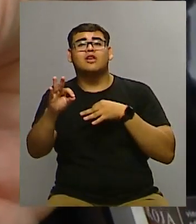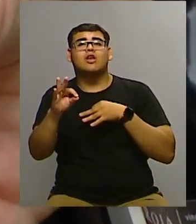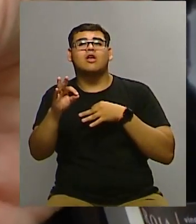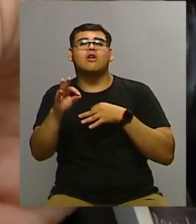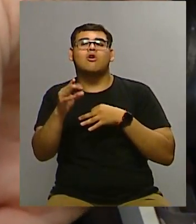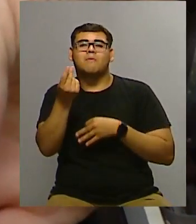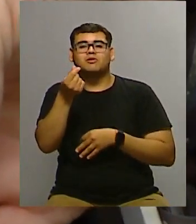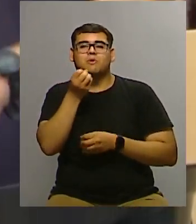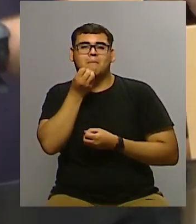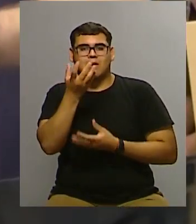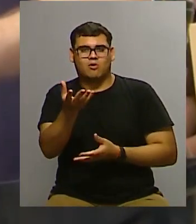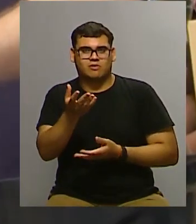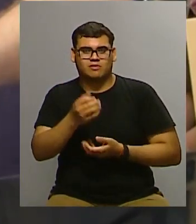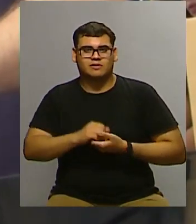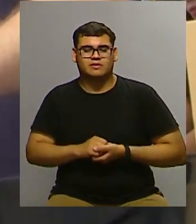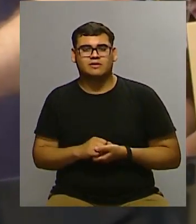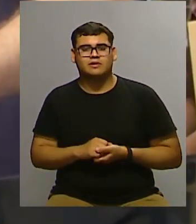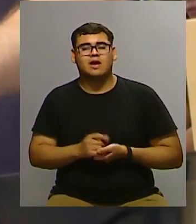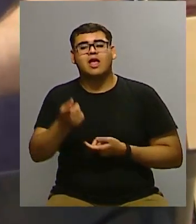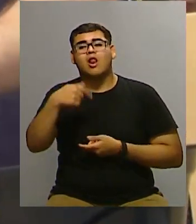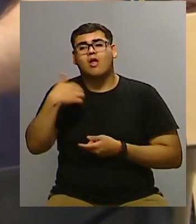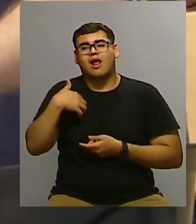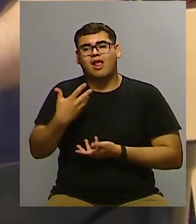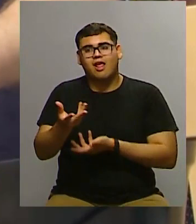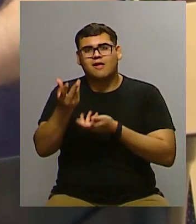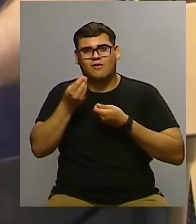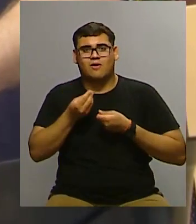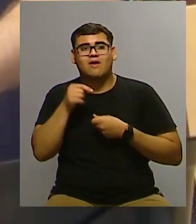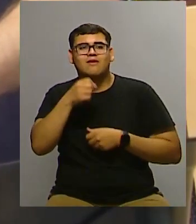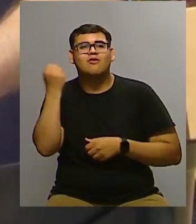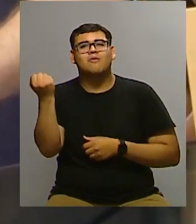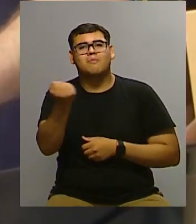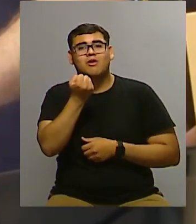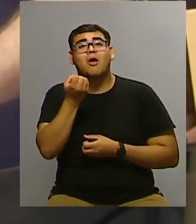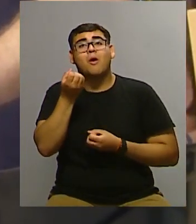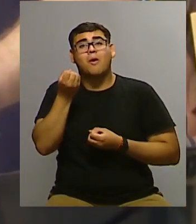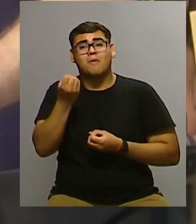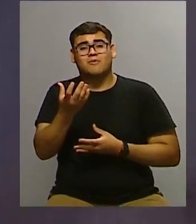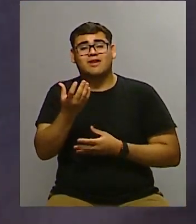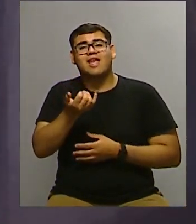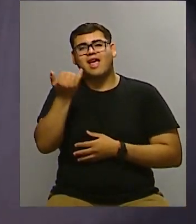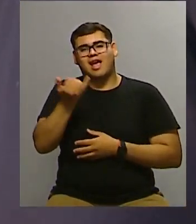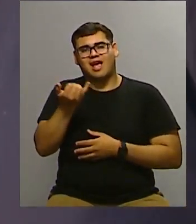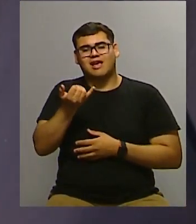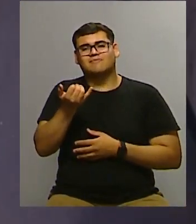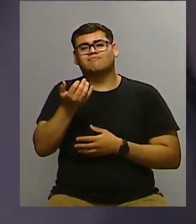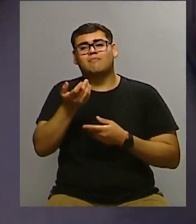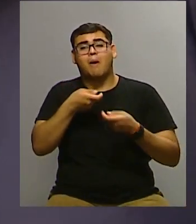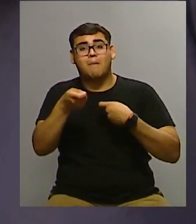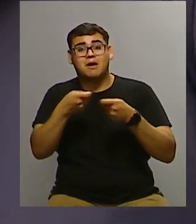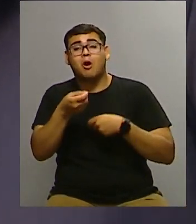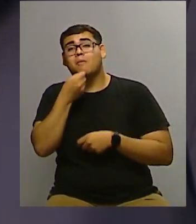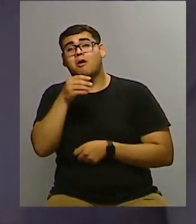Mejor valor, A claro. mejor valor. Que eso es importante porque cuando vos entras a mercados, como decís vos, Estados